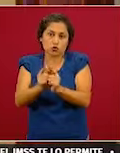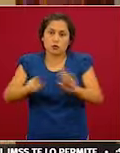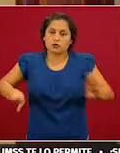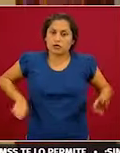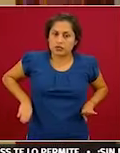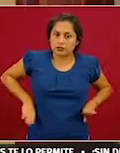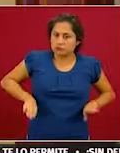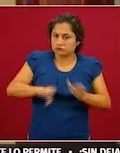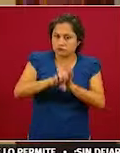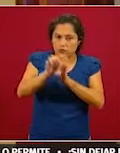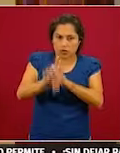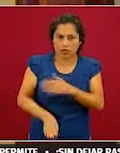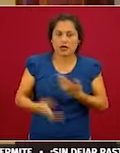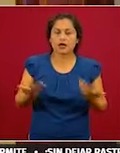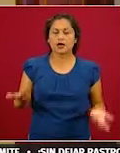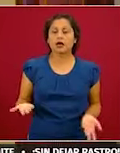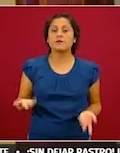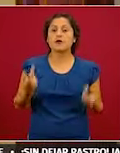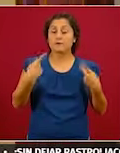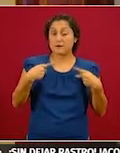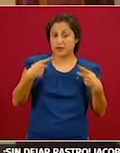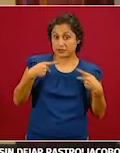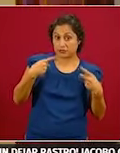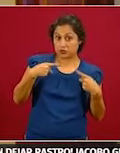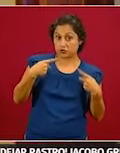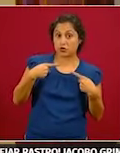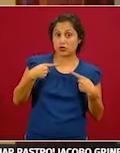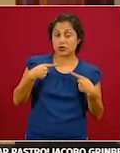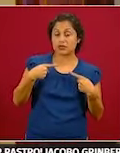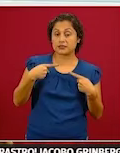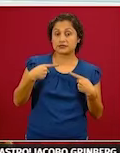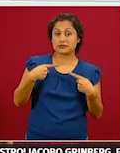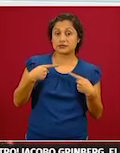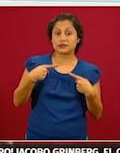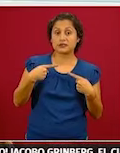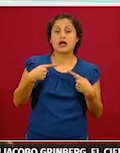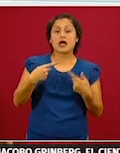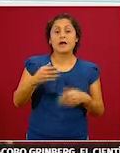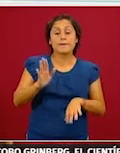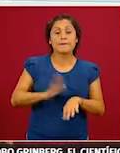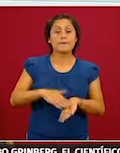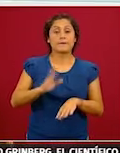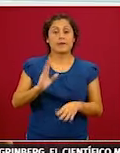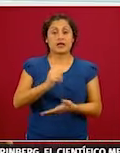por ejemplo hemos dicho que la mayor cantidad de personas residen en la Ciudad de México o el Estado de México, y por lo tanto eso no nos